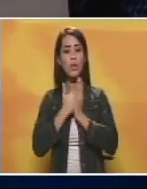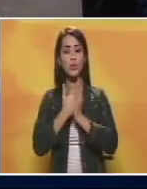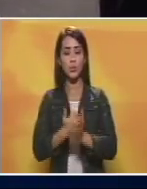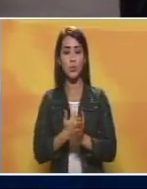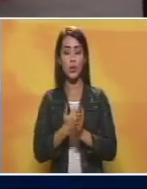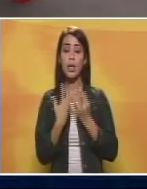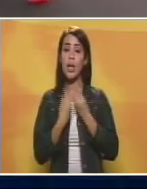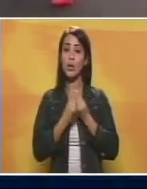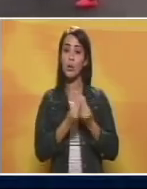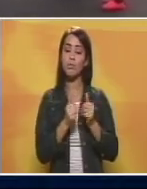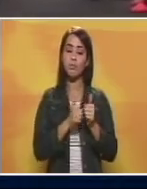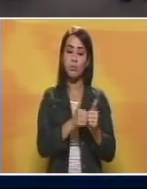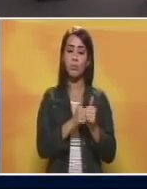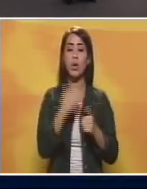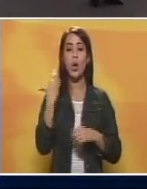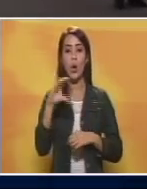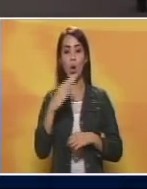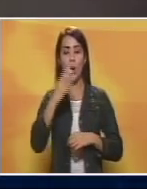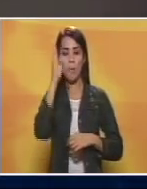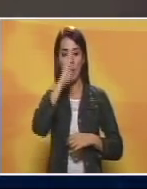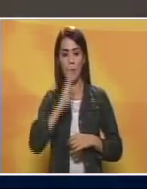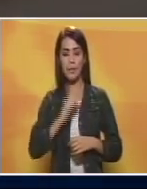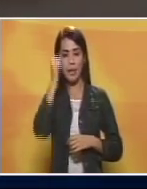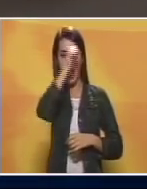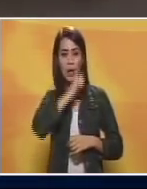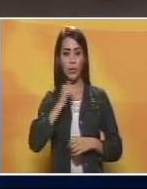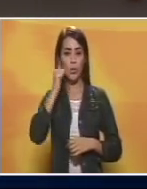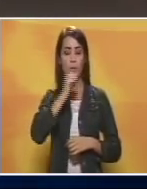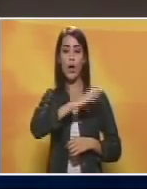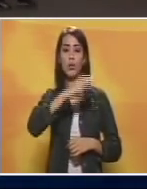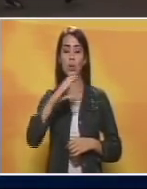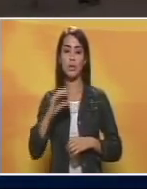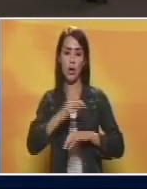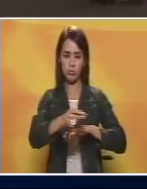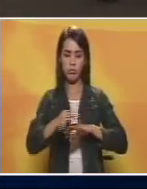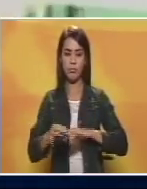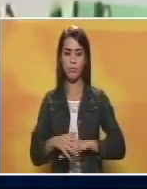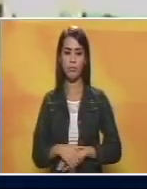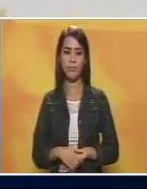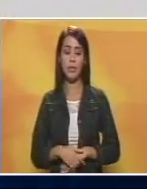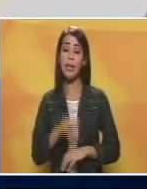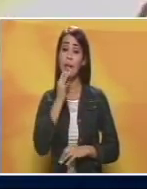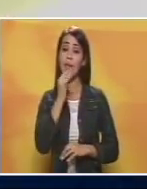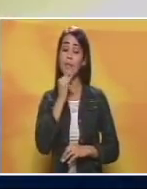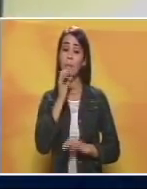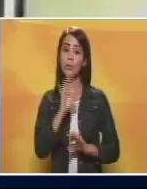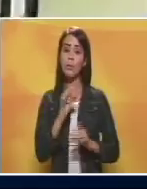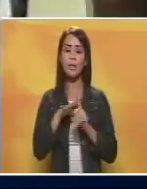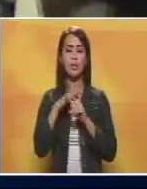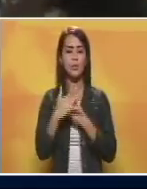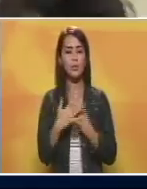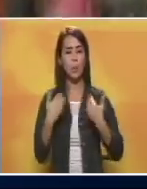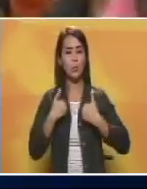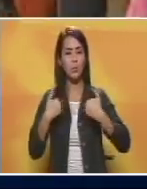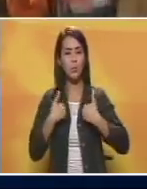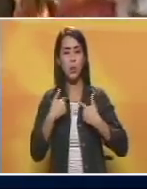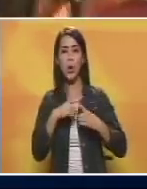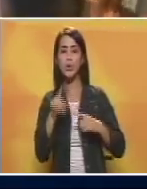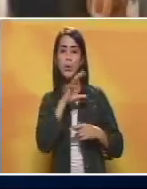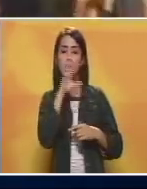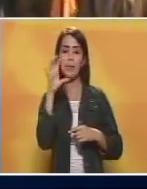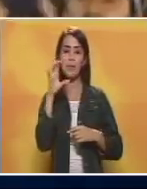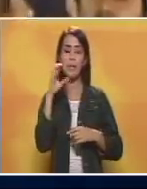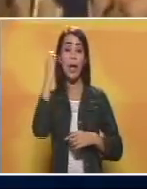y acompañamiento a países como Colombia, Brasil, Aruba y Curazao. Destacó que la situación también se está afectando a los países